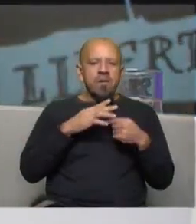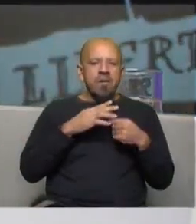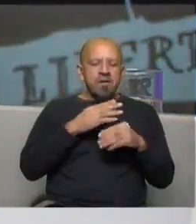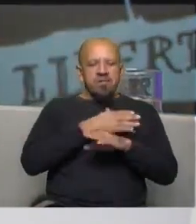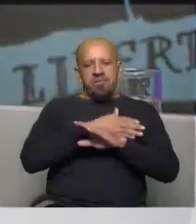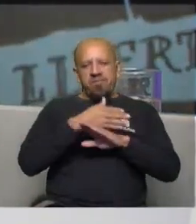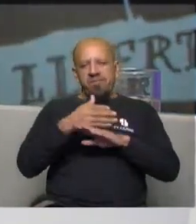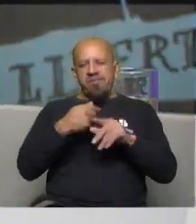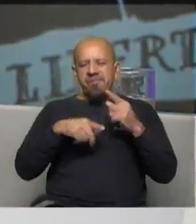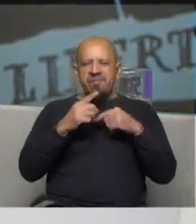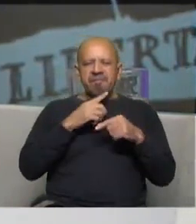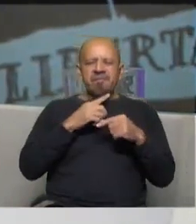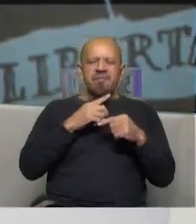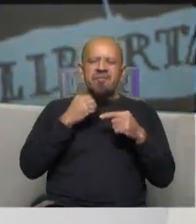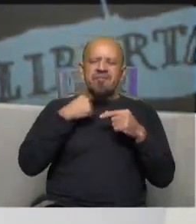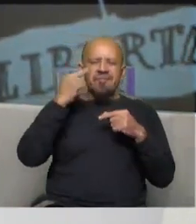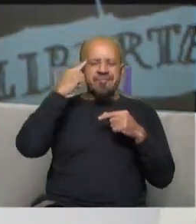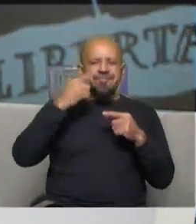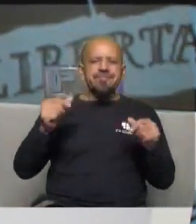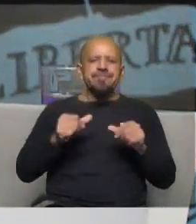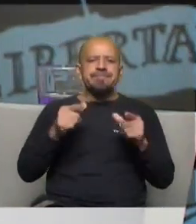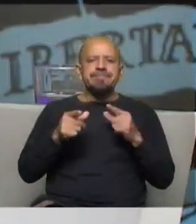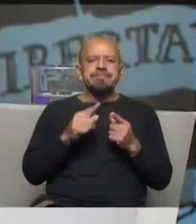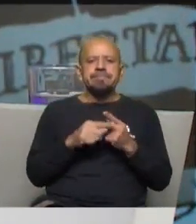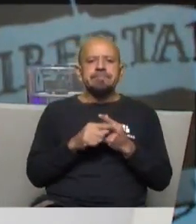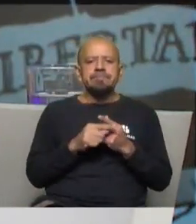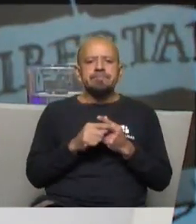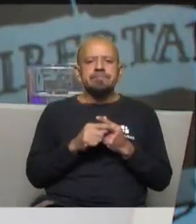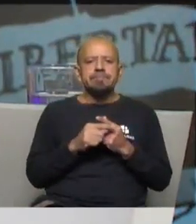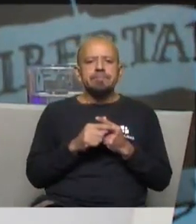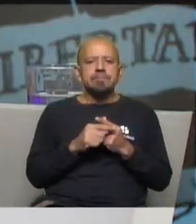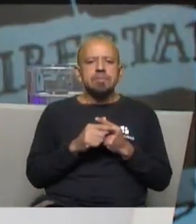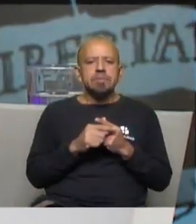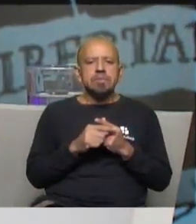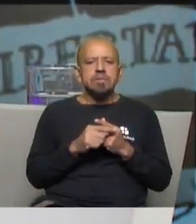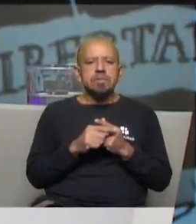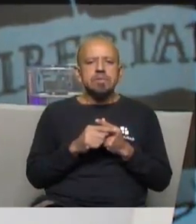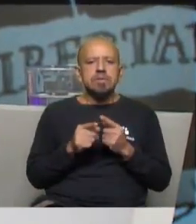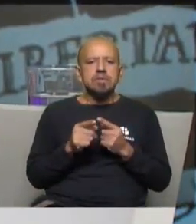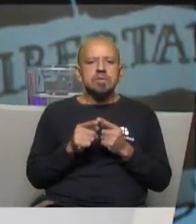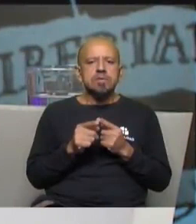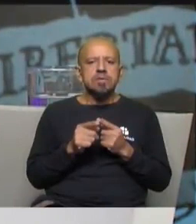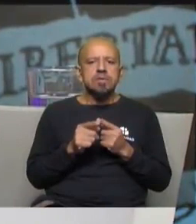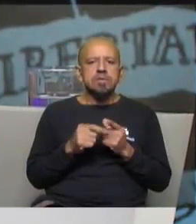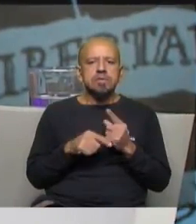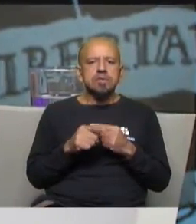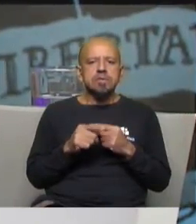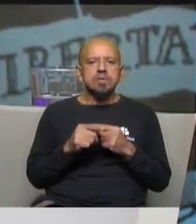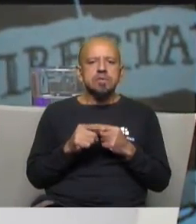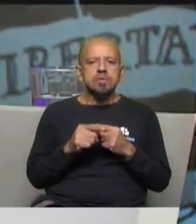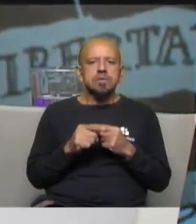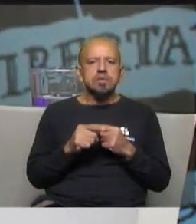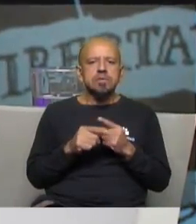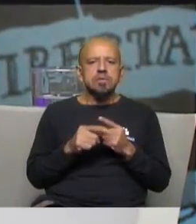pero bueno entonces lo que yo traté de hacer con la historieta es es este recoger algunas cosas menos conocidas